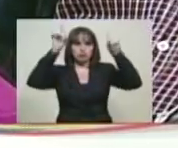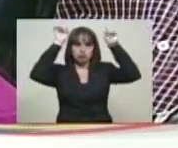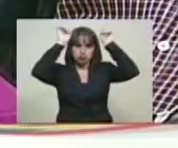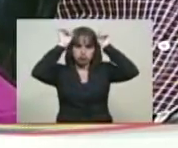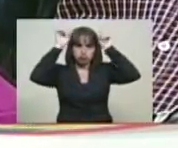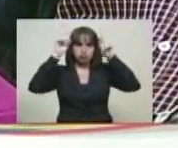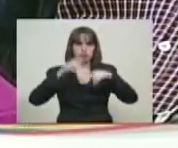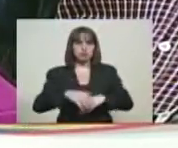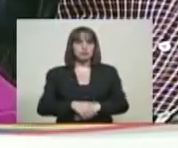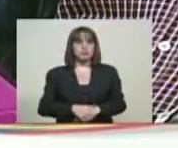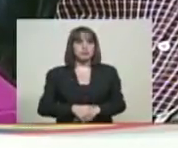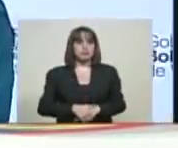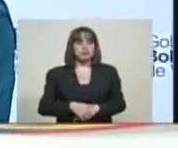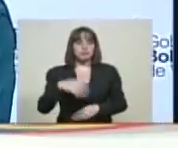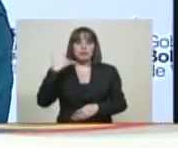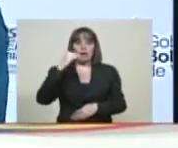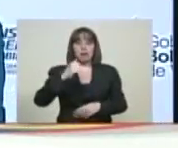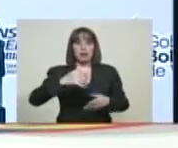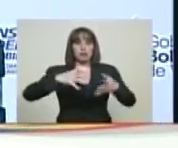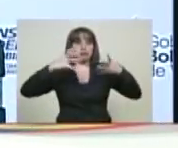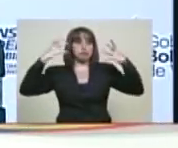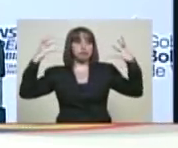y ya había unos animales